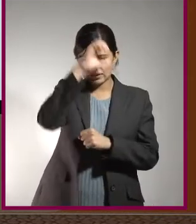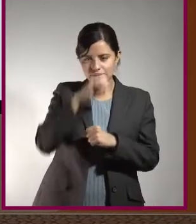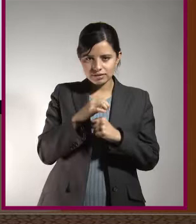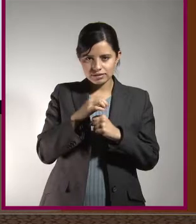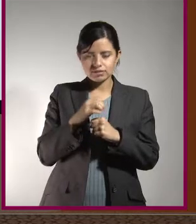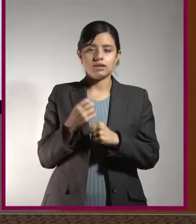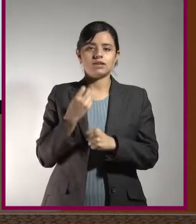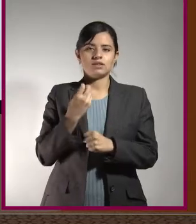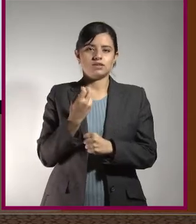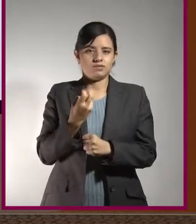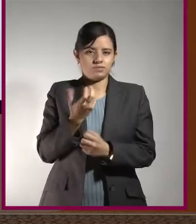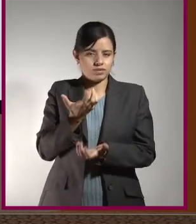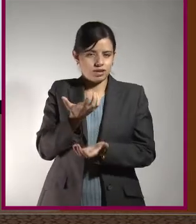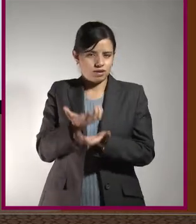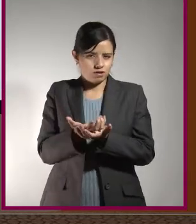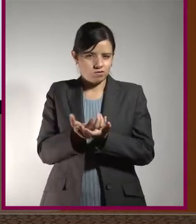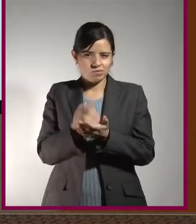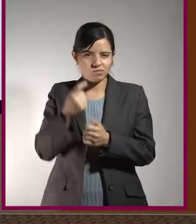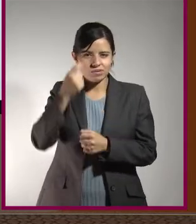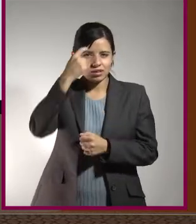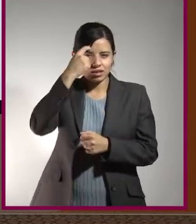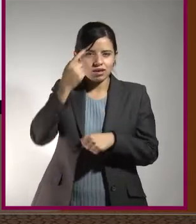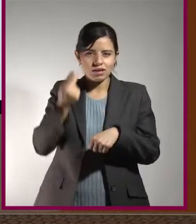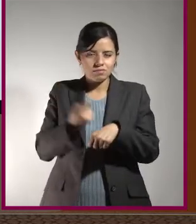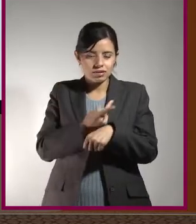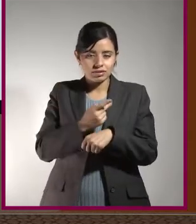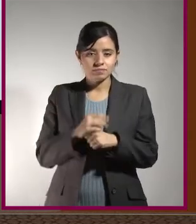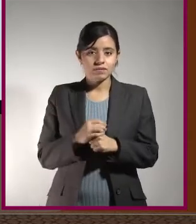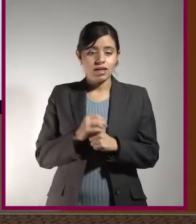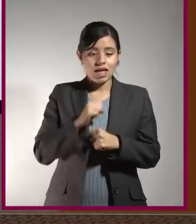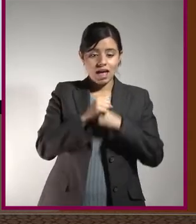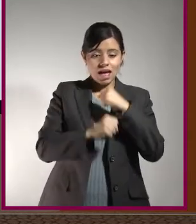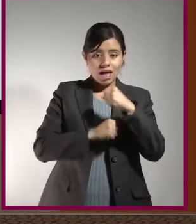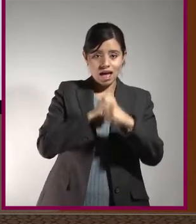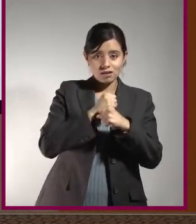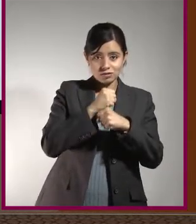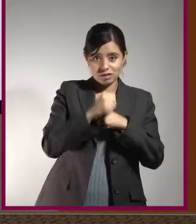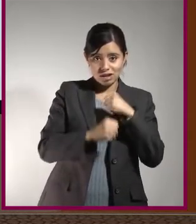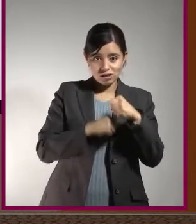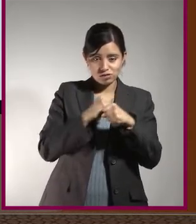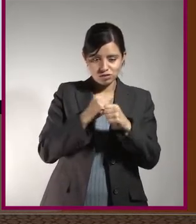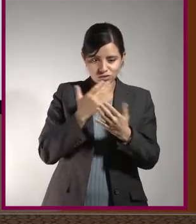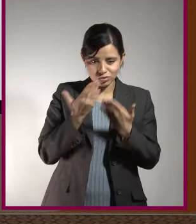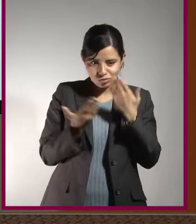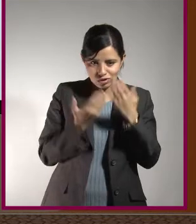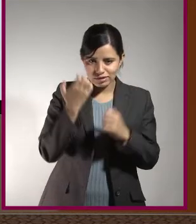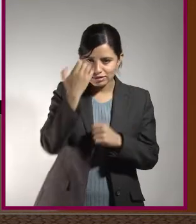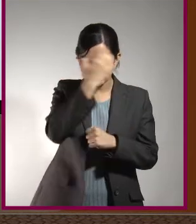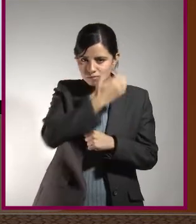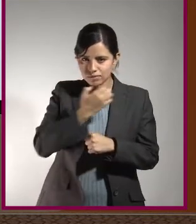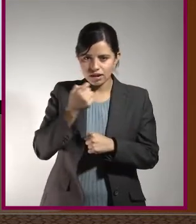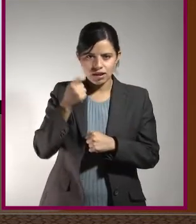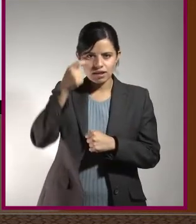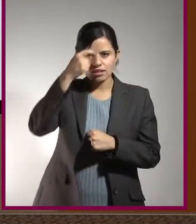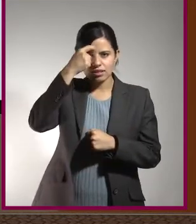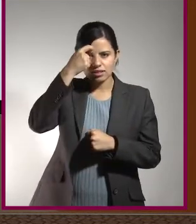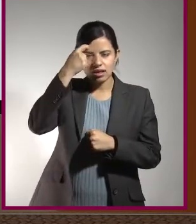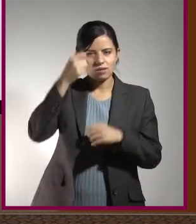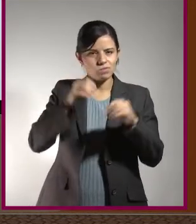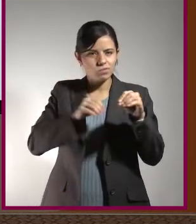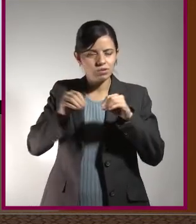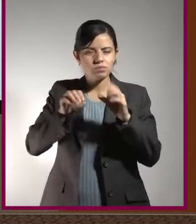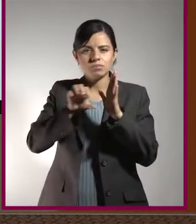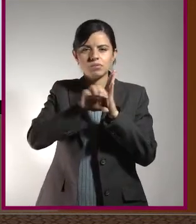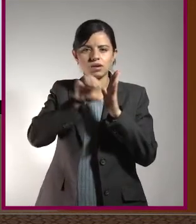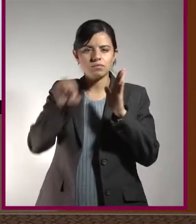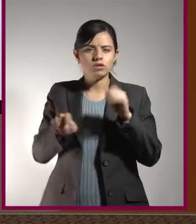ese estado de reposo. Durante muchos años lo que se estudiaba era exclusivamente la actividad cerebral, por ejemplo, la actividad cerebral